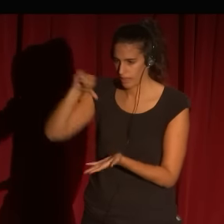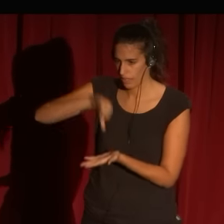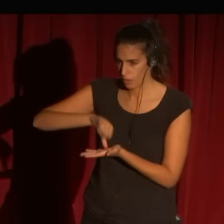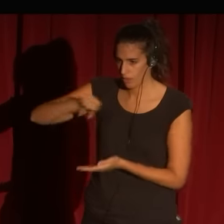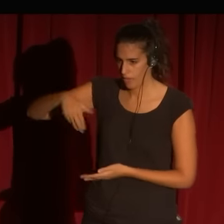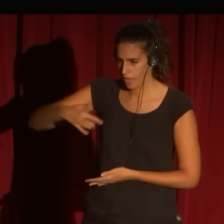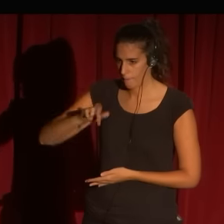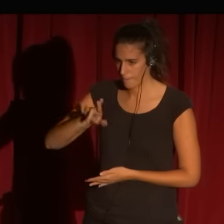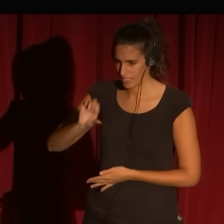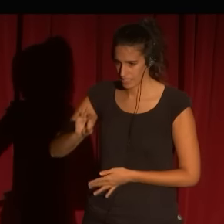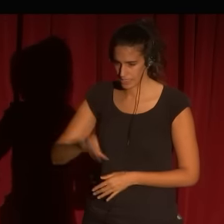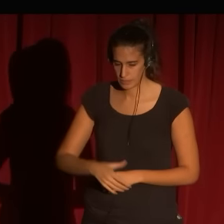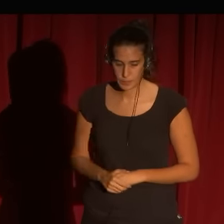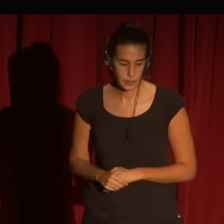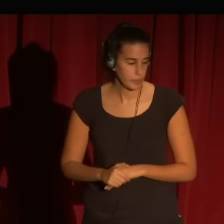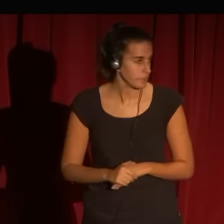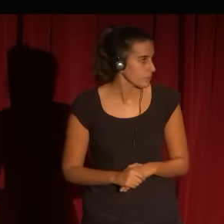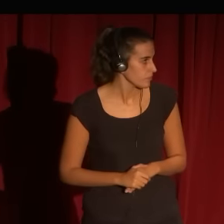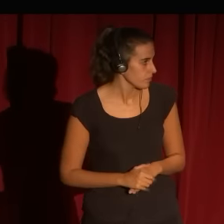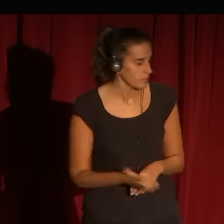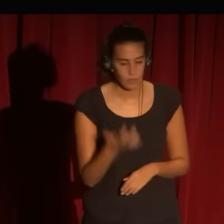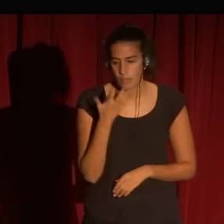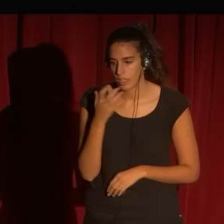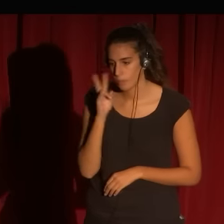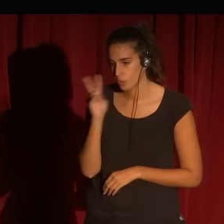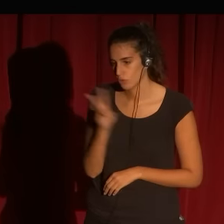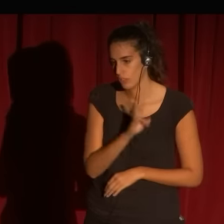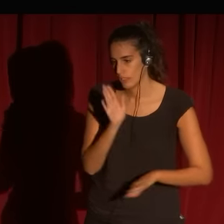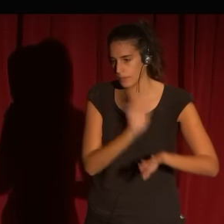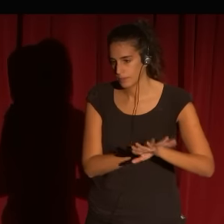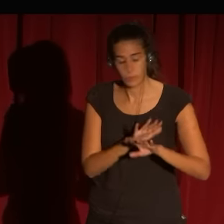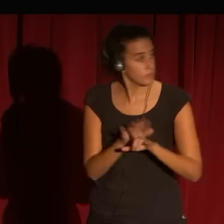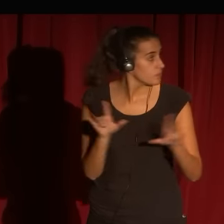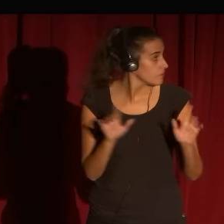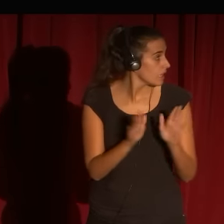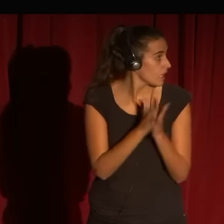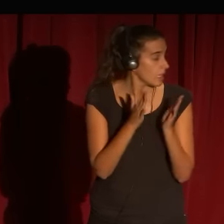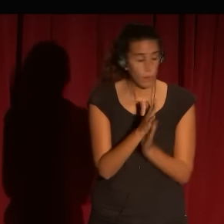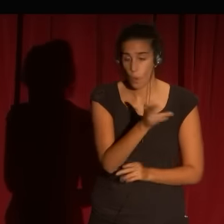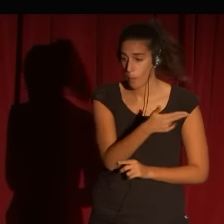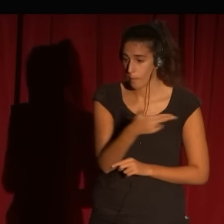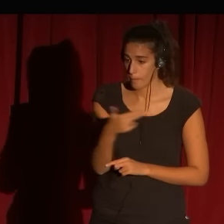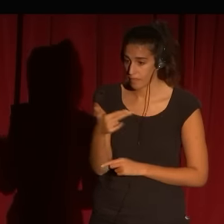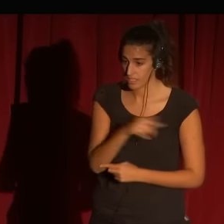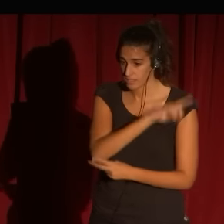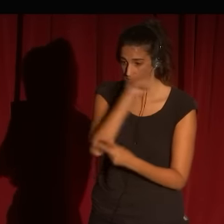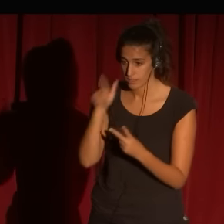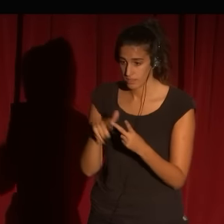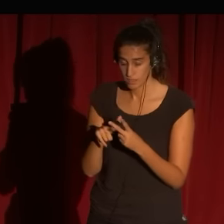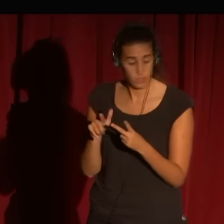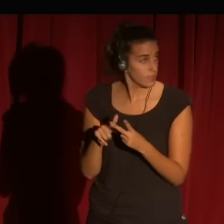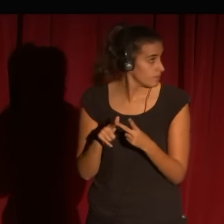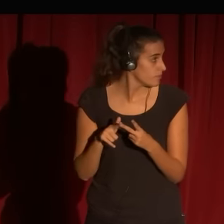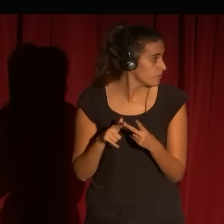de amberes os enseño un par de ejemplos más a la izquierda una ilustración de un libro de peces en una estampa y a la derecha